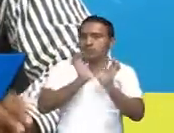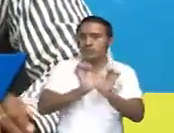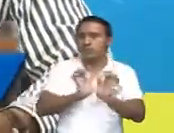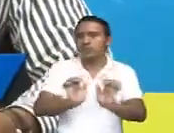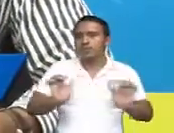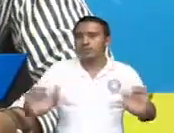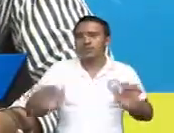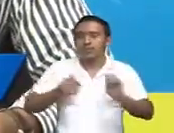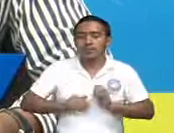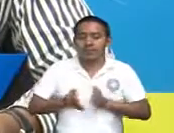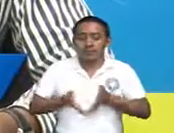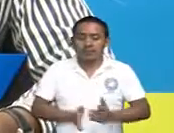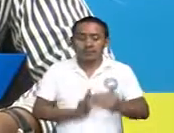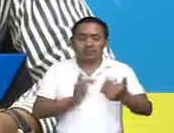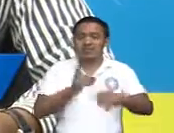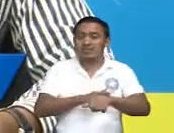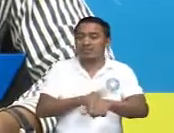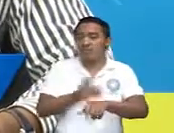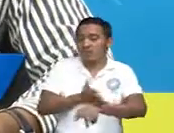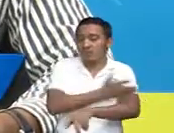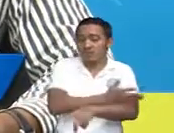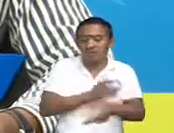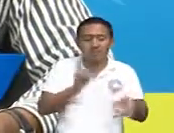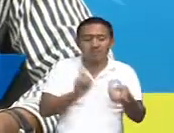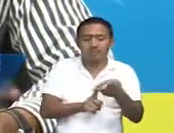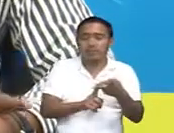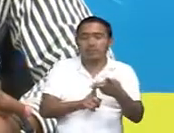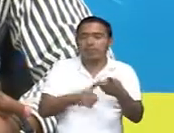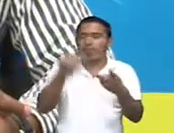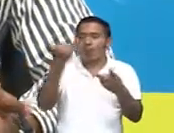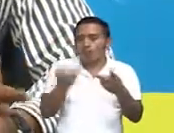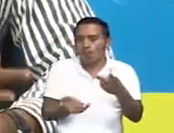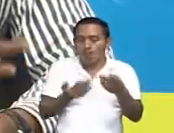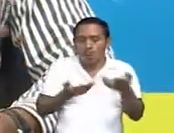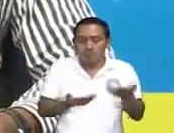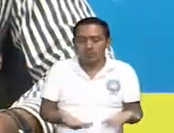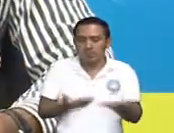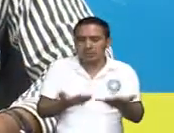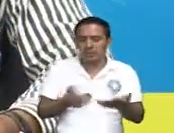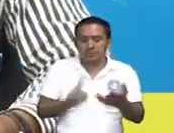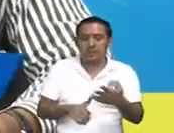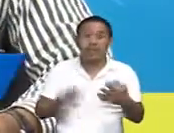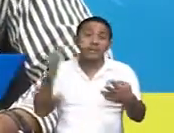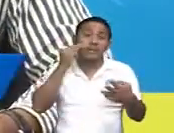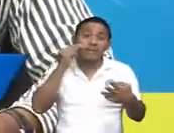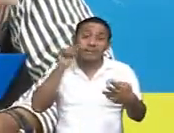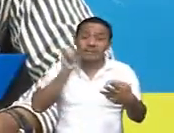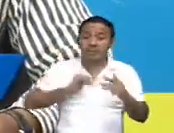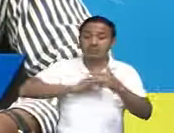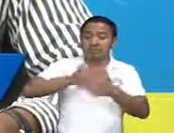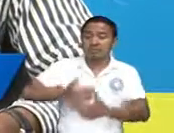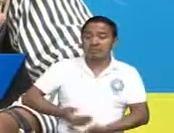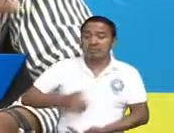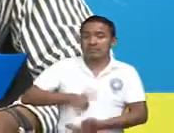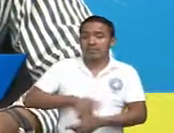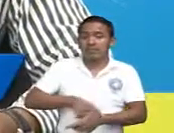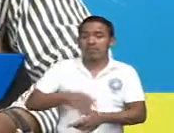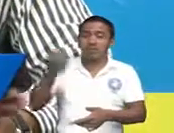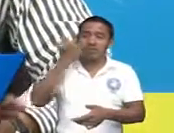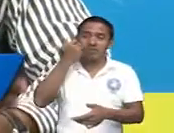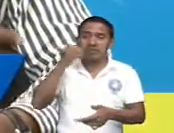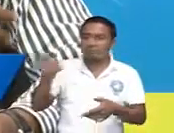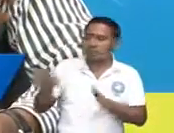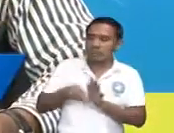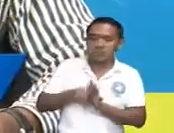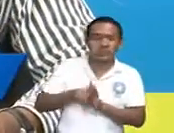que nacieron prematuros que nacieron con bajo peso que su madre durante el embarazo tuvo alguna enfermedad viral como el